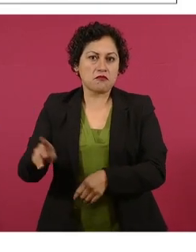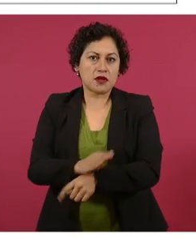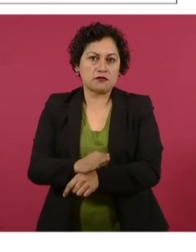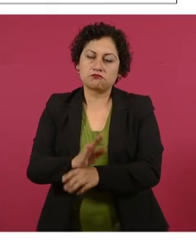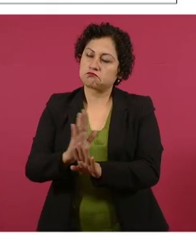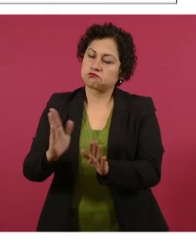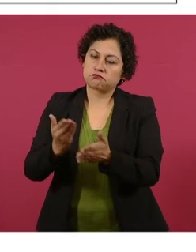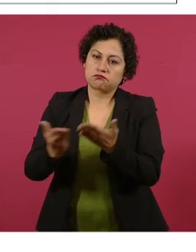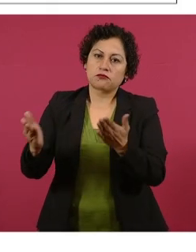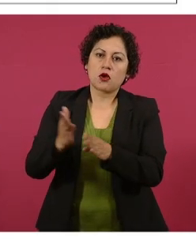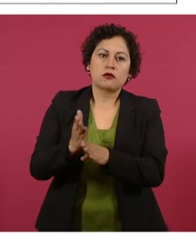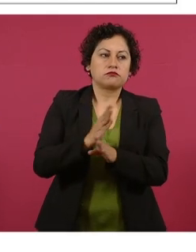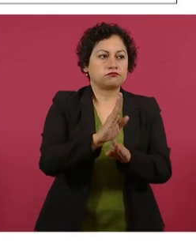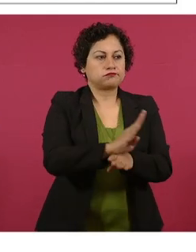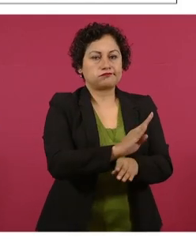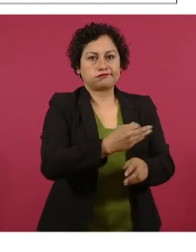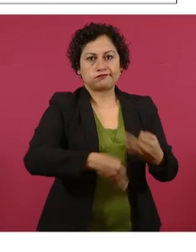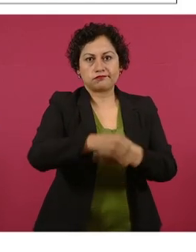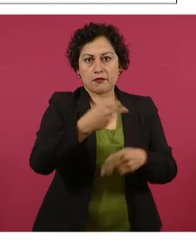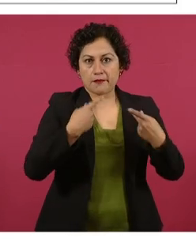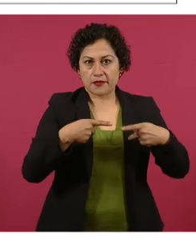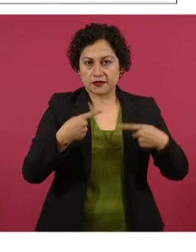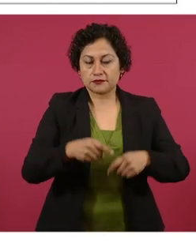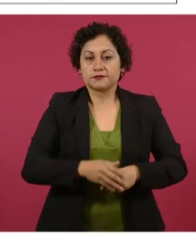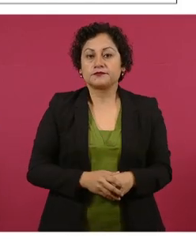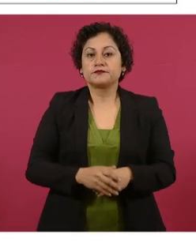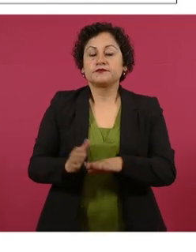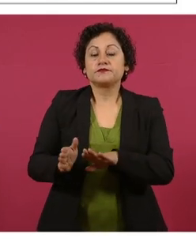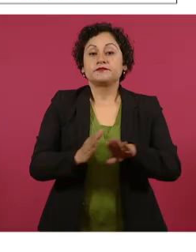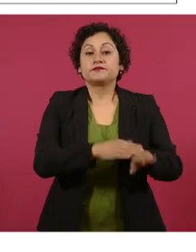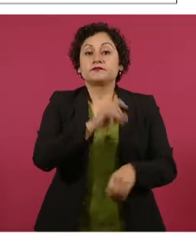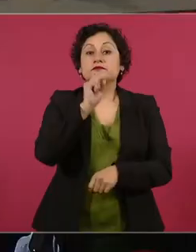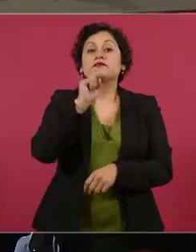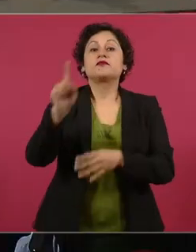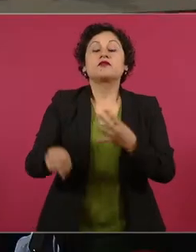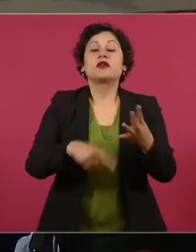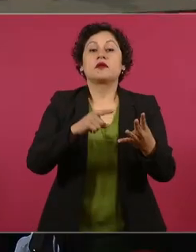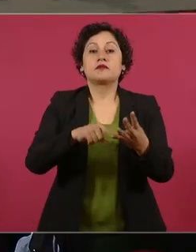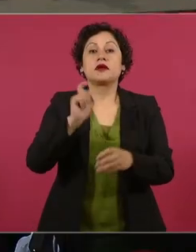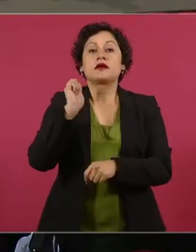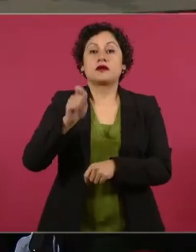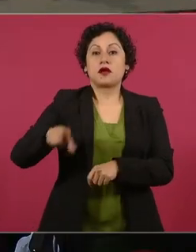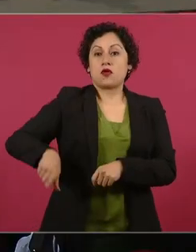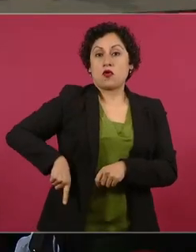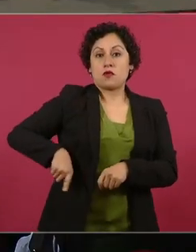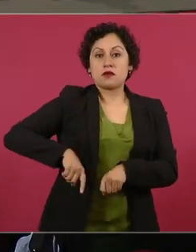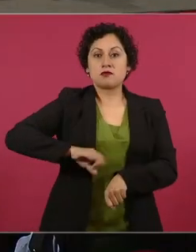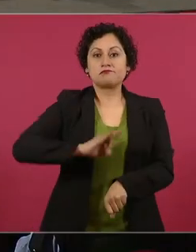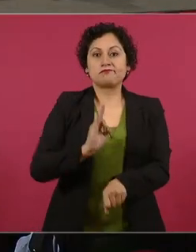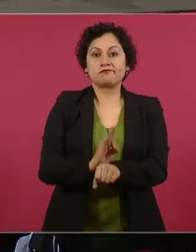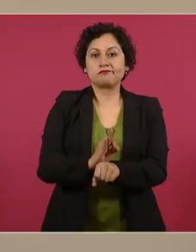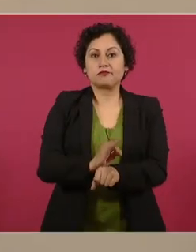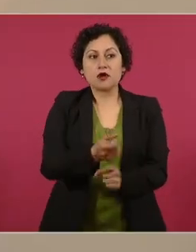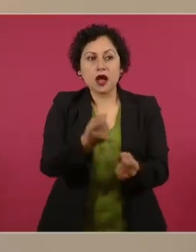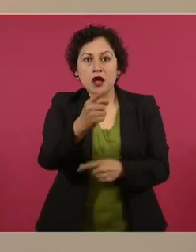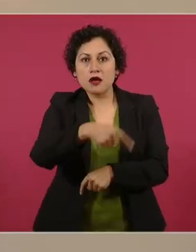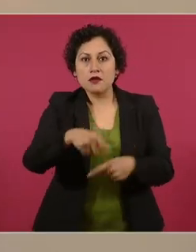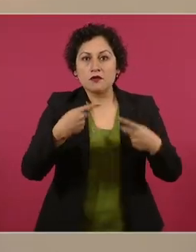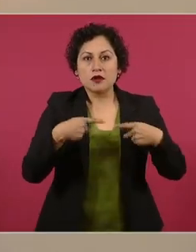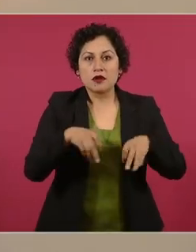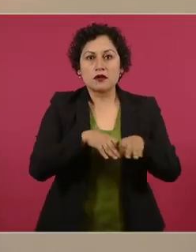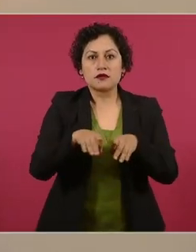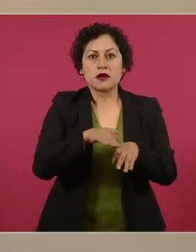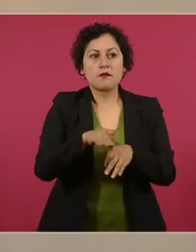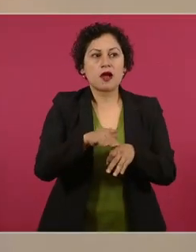se estableció una pensión garantizada por parte del gobierno para aquellos que estaban ganando un salario mínimo en